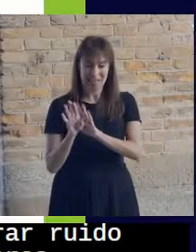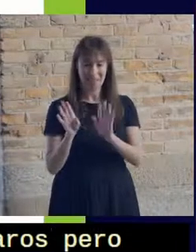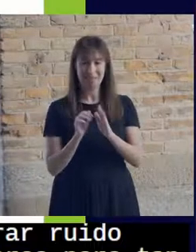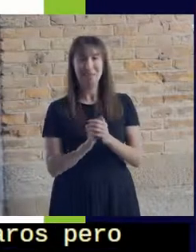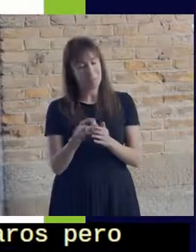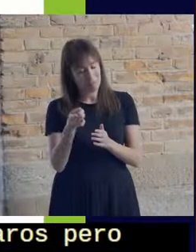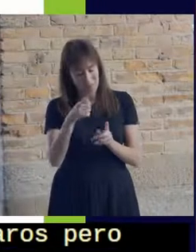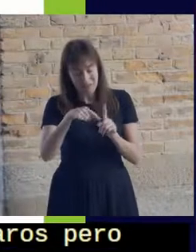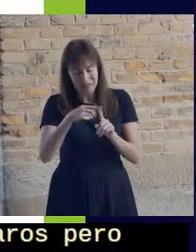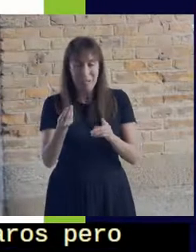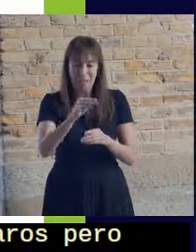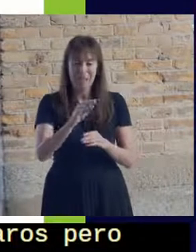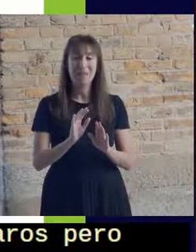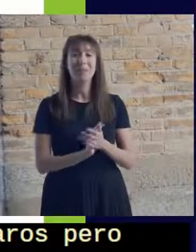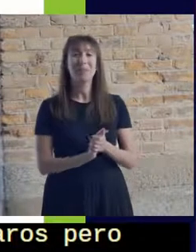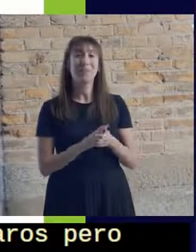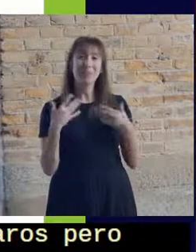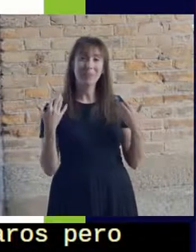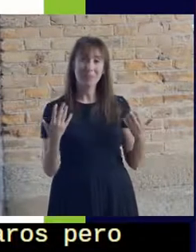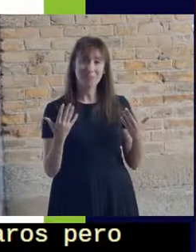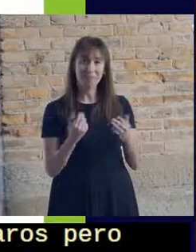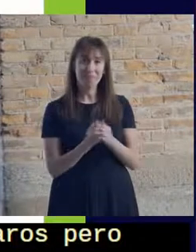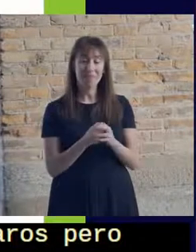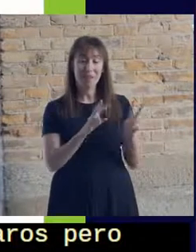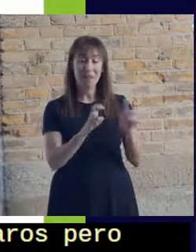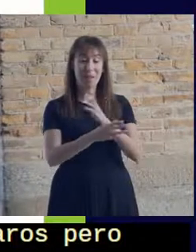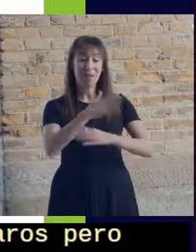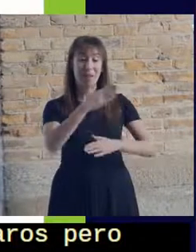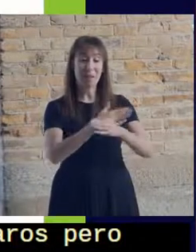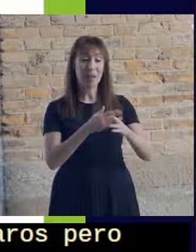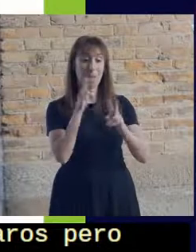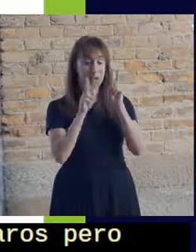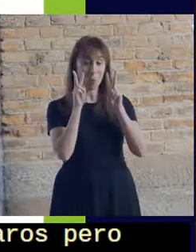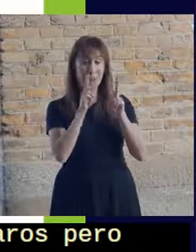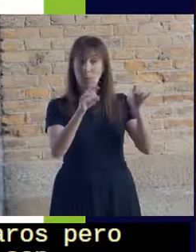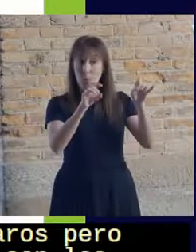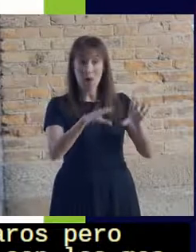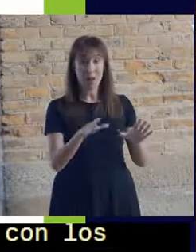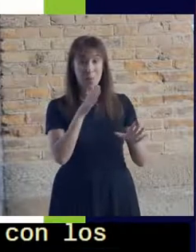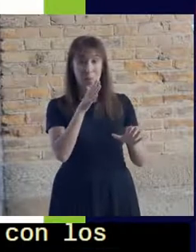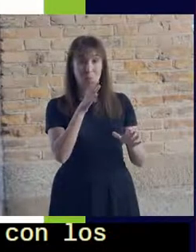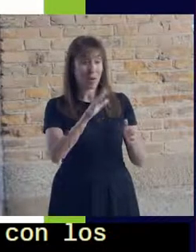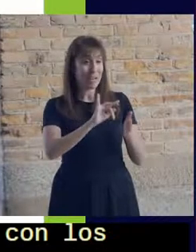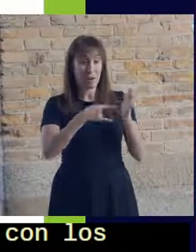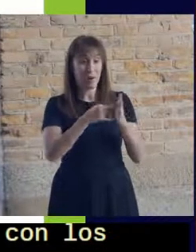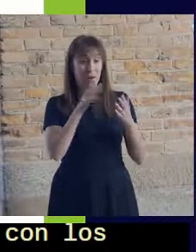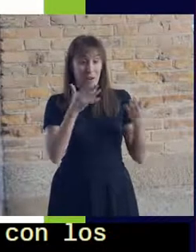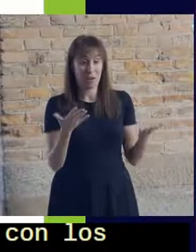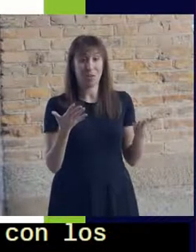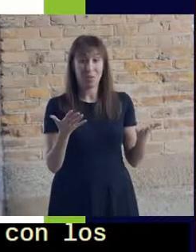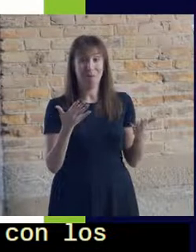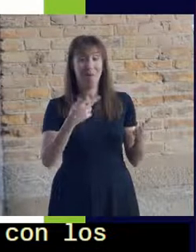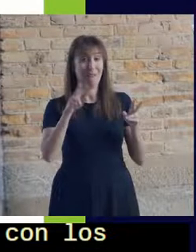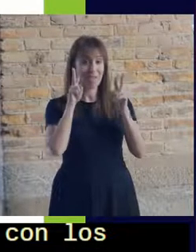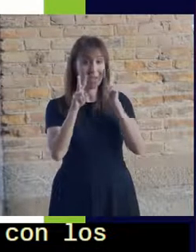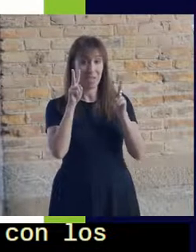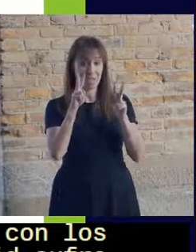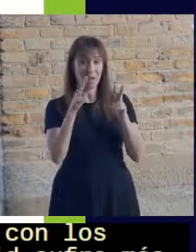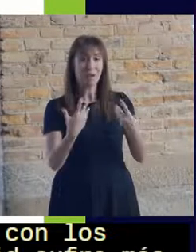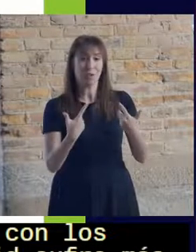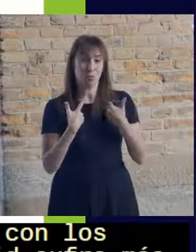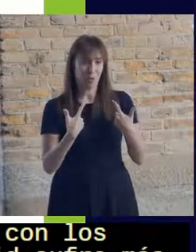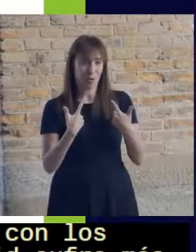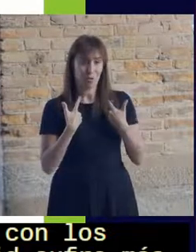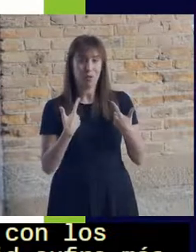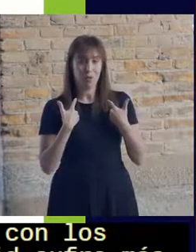también entonces y la discapacidad visual también con los medios tecnológicos que tenemos la vista cada vez sufre